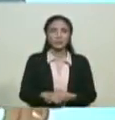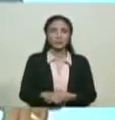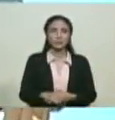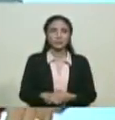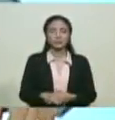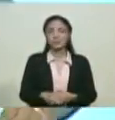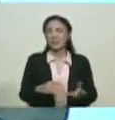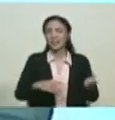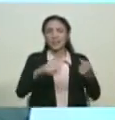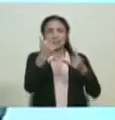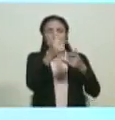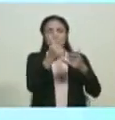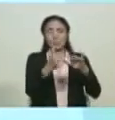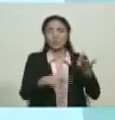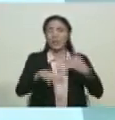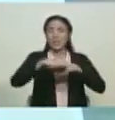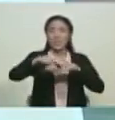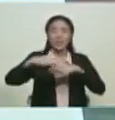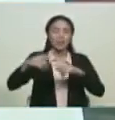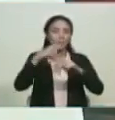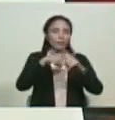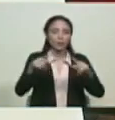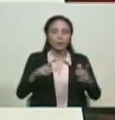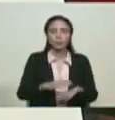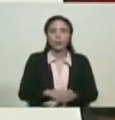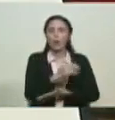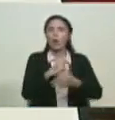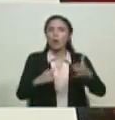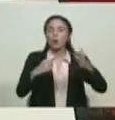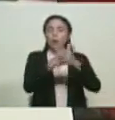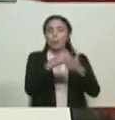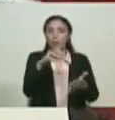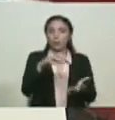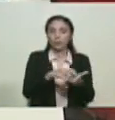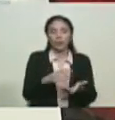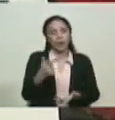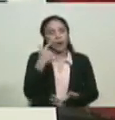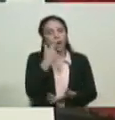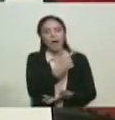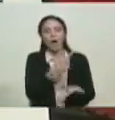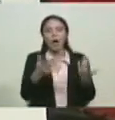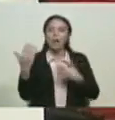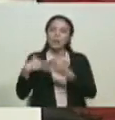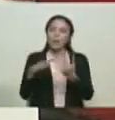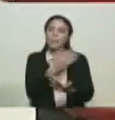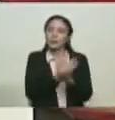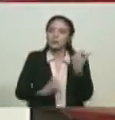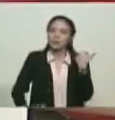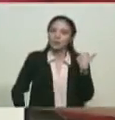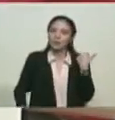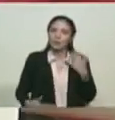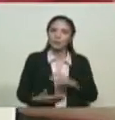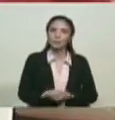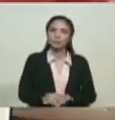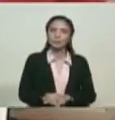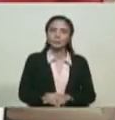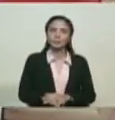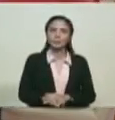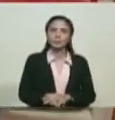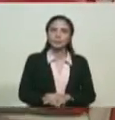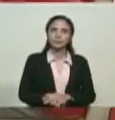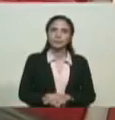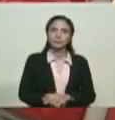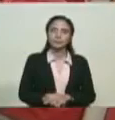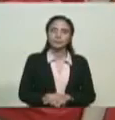granada golpe de estado aparecía el rostro terrible de pinochet de videla